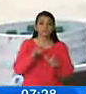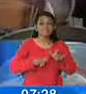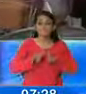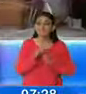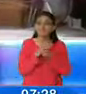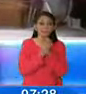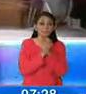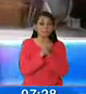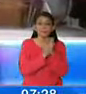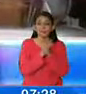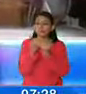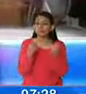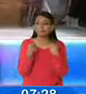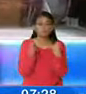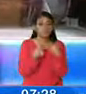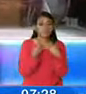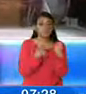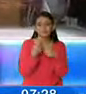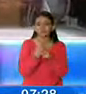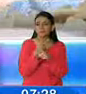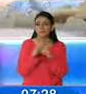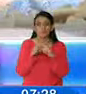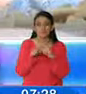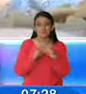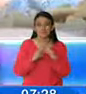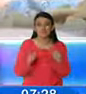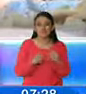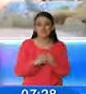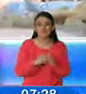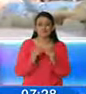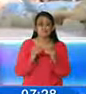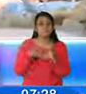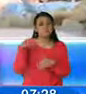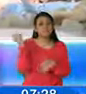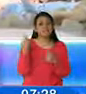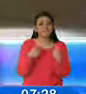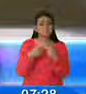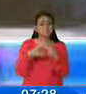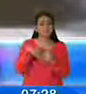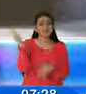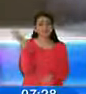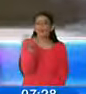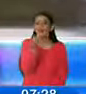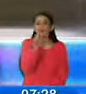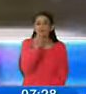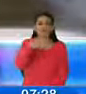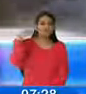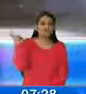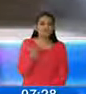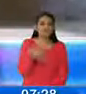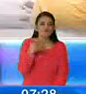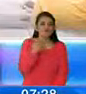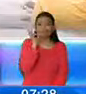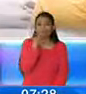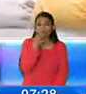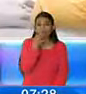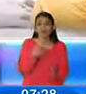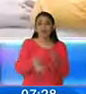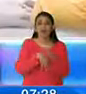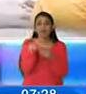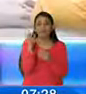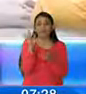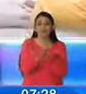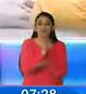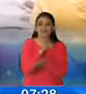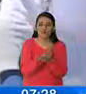comerciantes, quienes buscan vender sus variados productos. Sin duda alguna, lo que más resalta es la variedad gastronómica que se puede encontrar en los exteriores